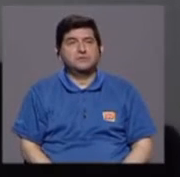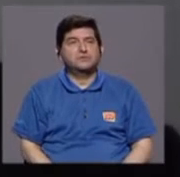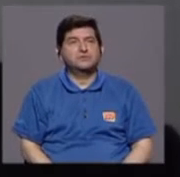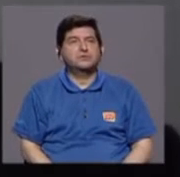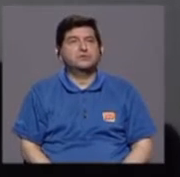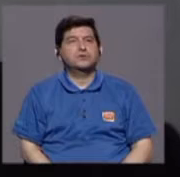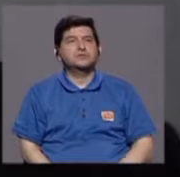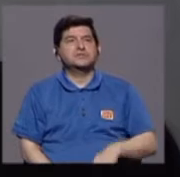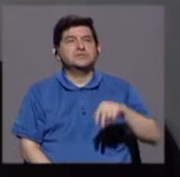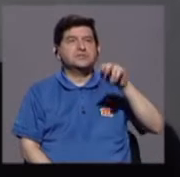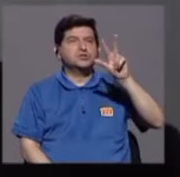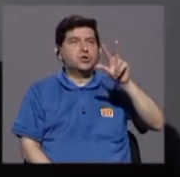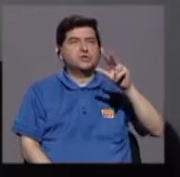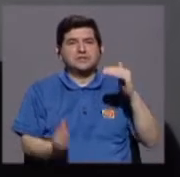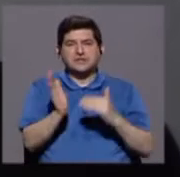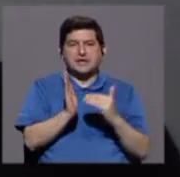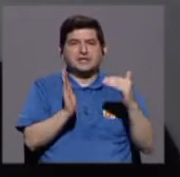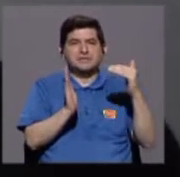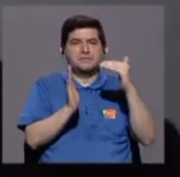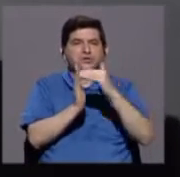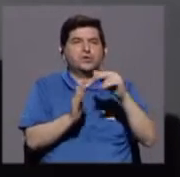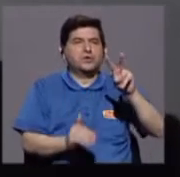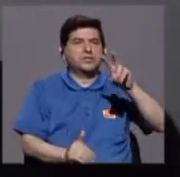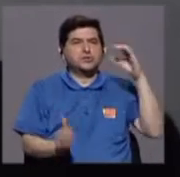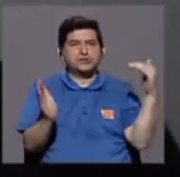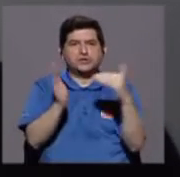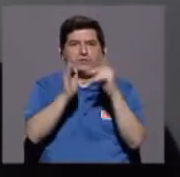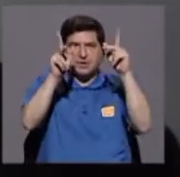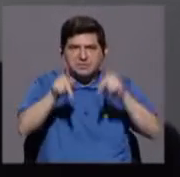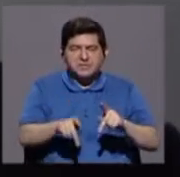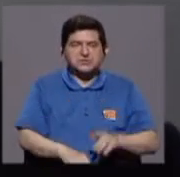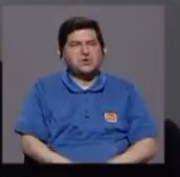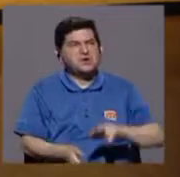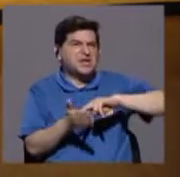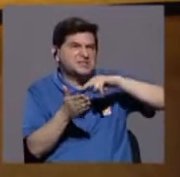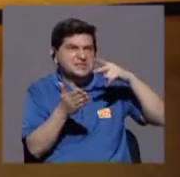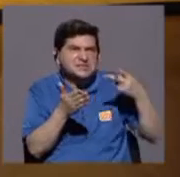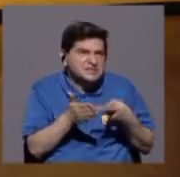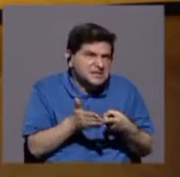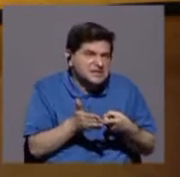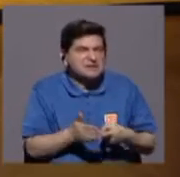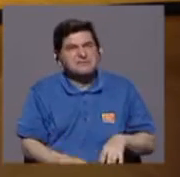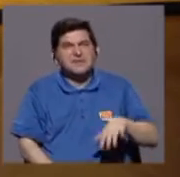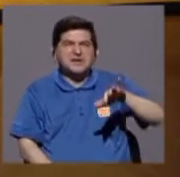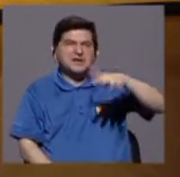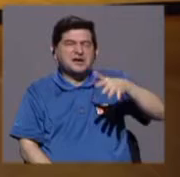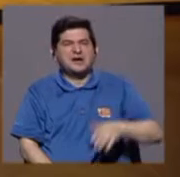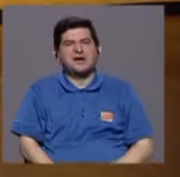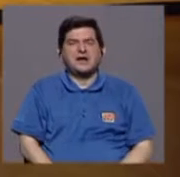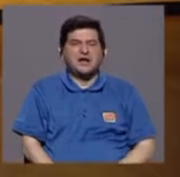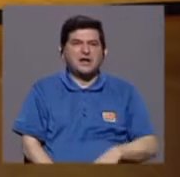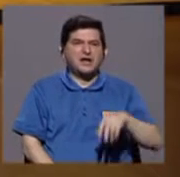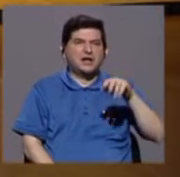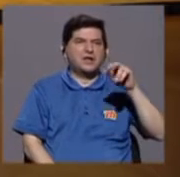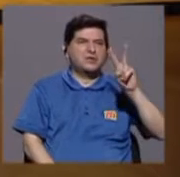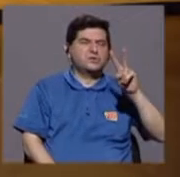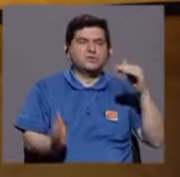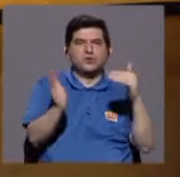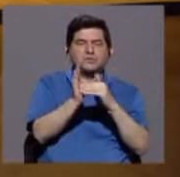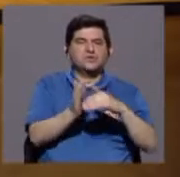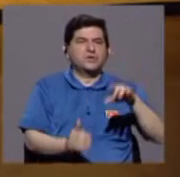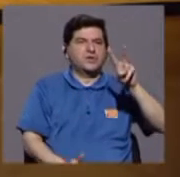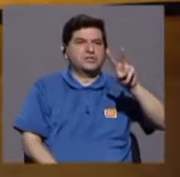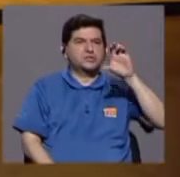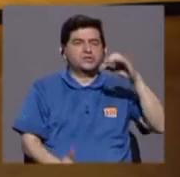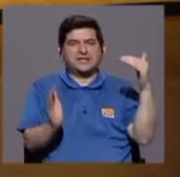3.200.000 almas entre 18 y 65, 70% con deudas, se nos lleva como a 2.200.000